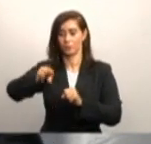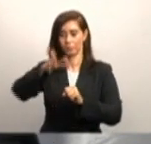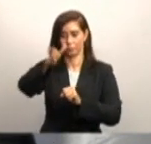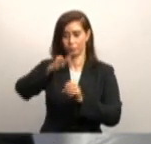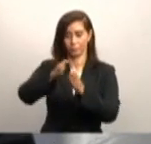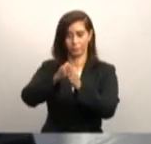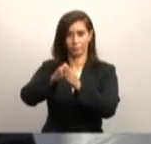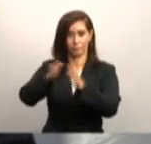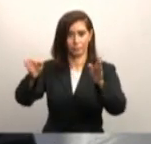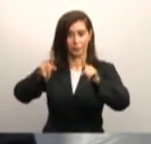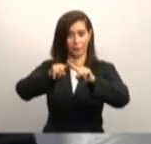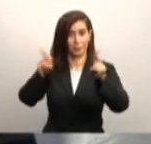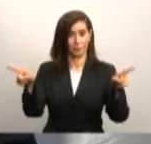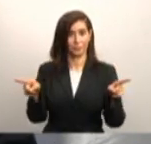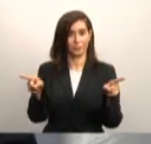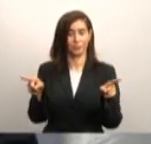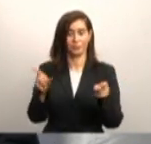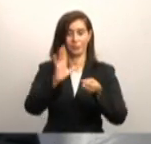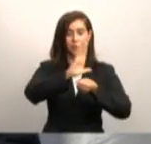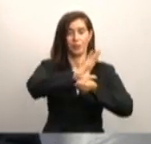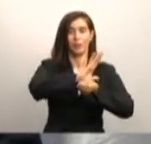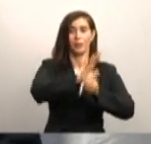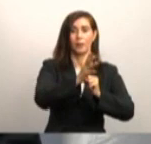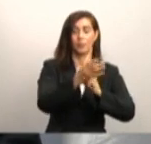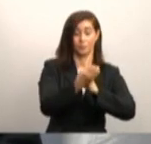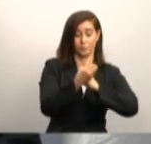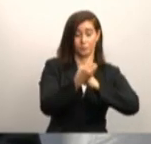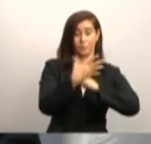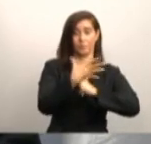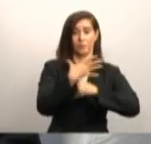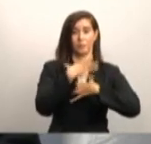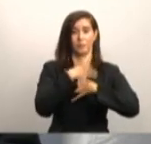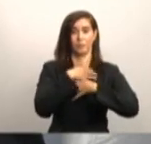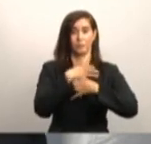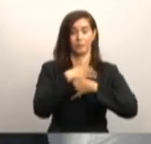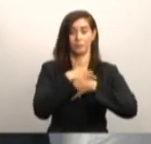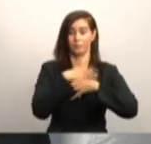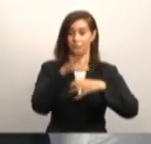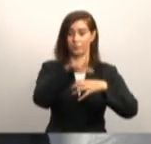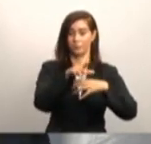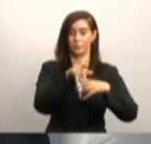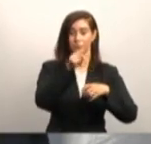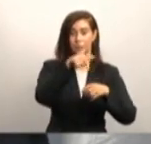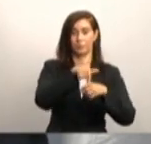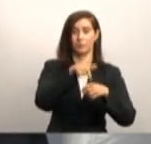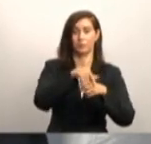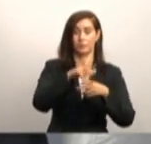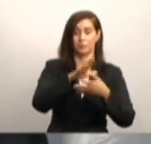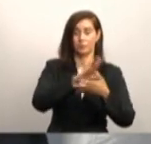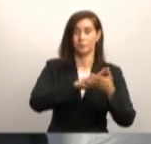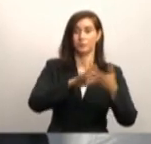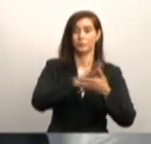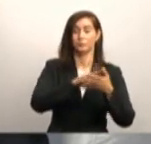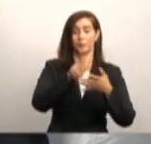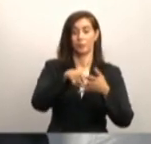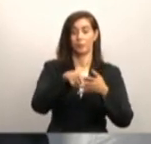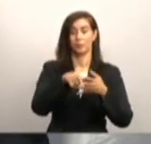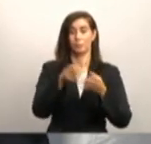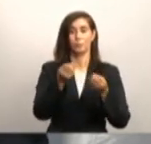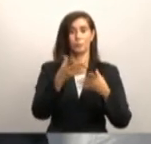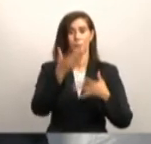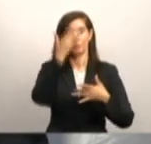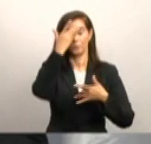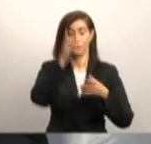El COVID es una infección respiratoria que depende de ese virus y que está en UCI personas por